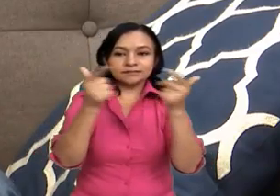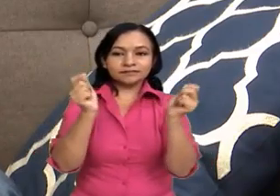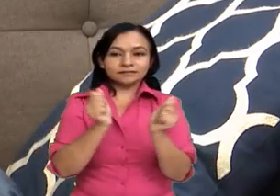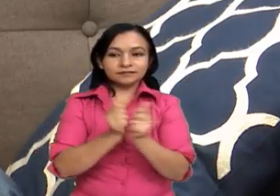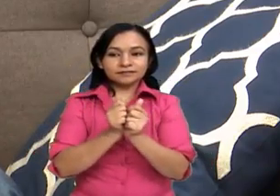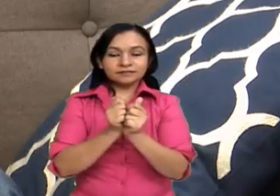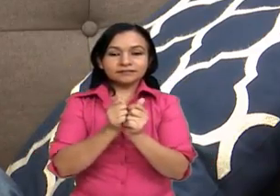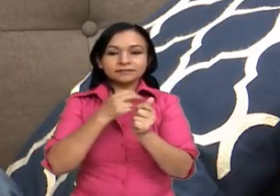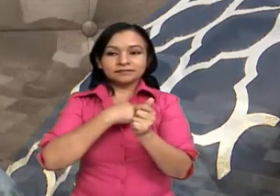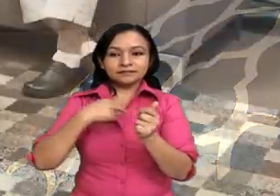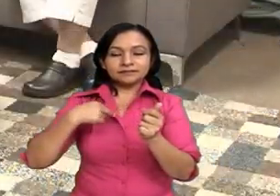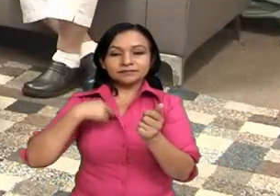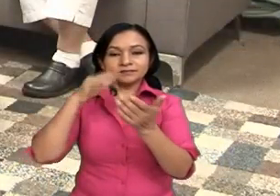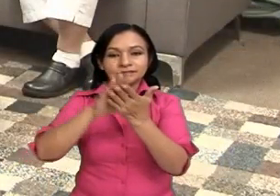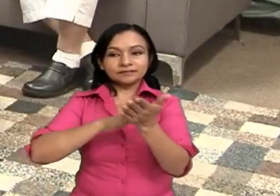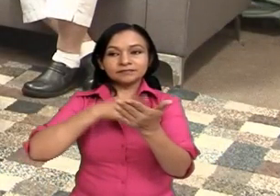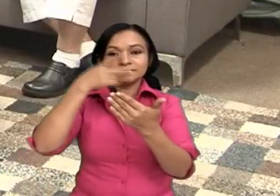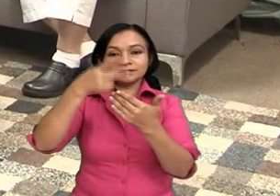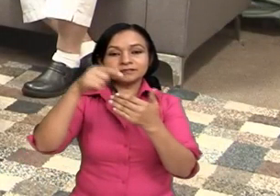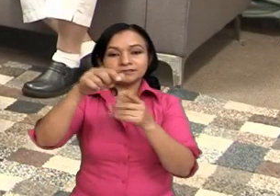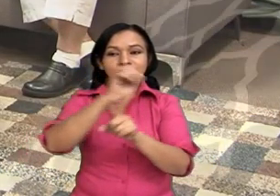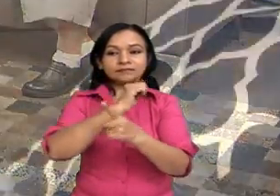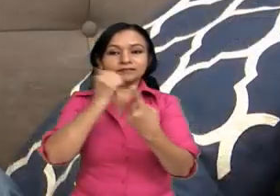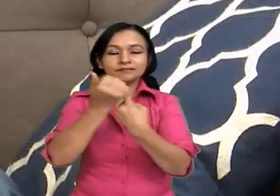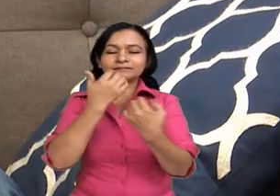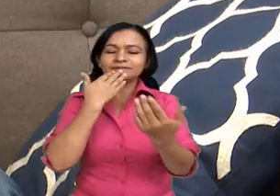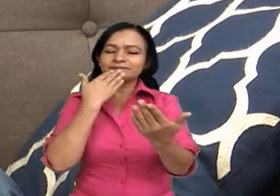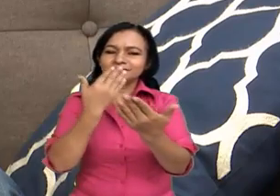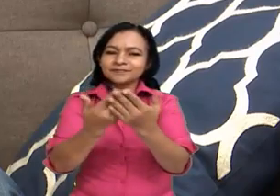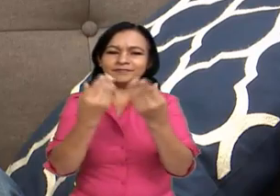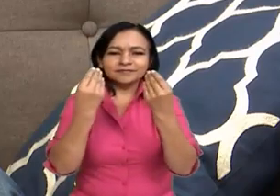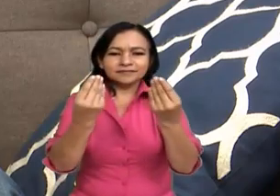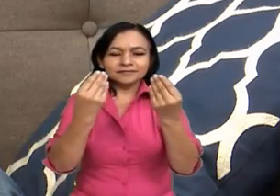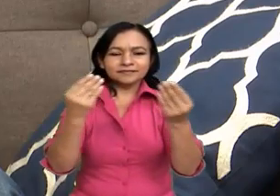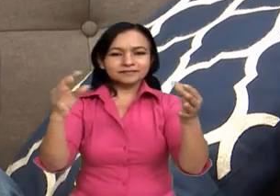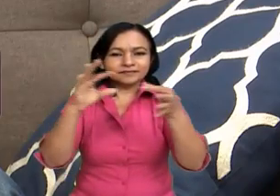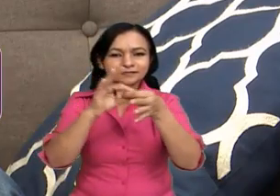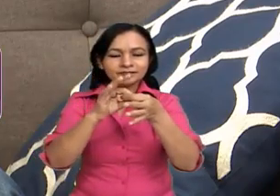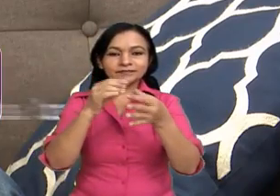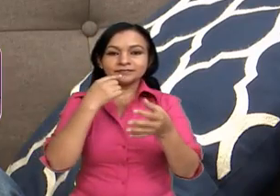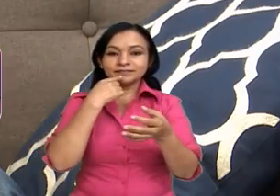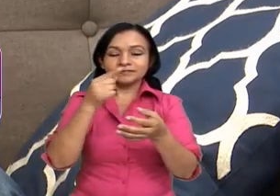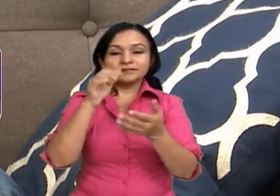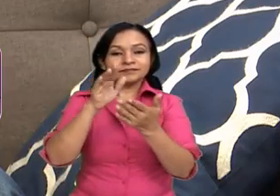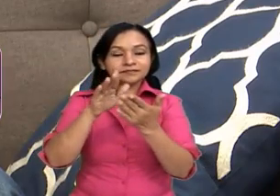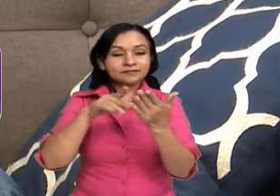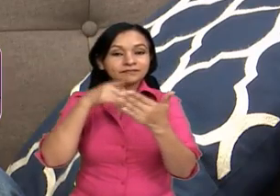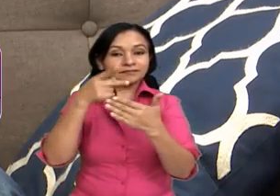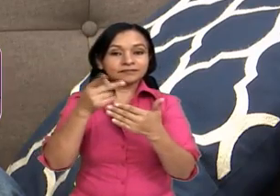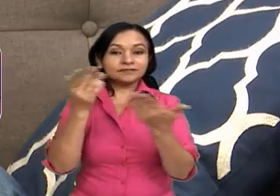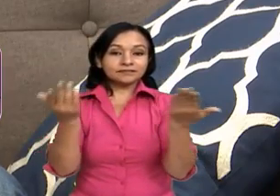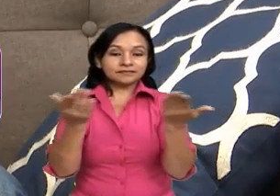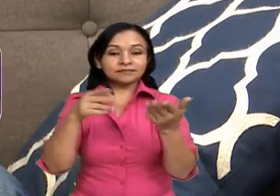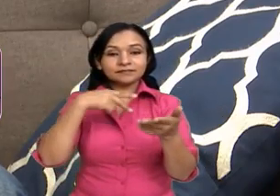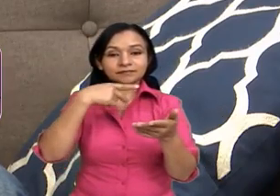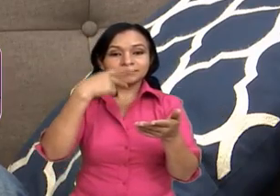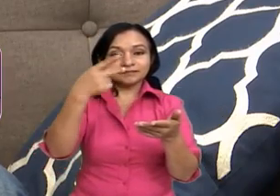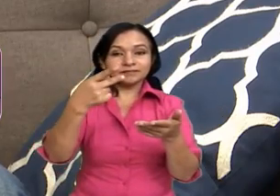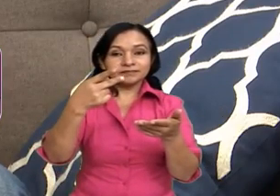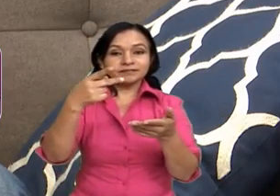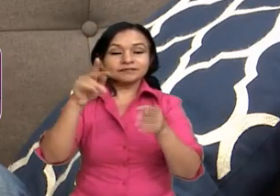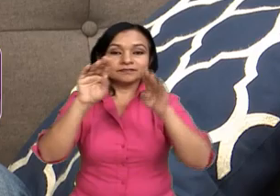posible la transmisión de su programa desde el Parlamento, le agradecemos su compañía. Despedimos nuestro programa precisamente con estas palabras